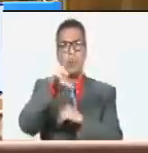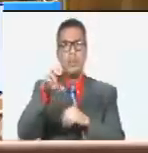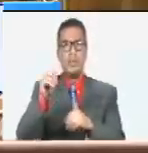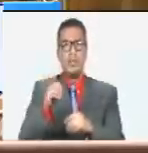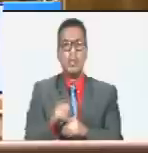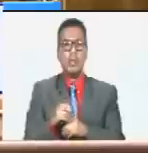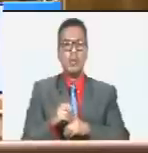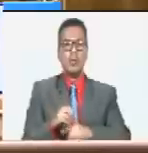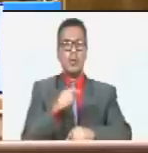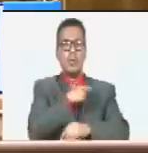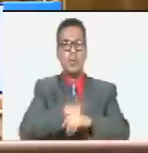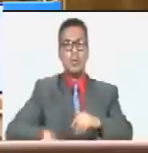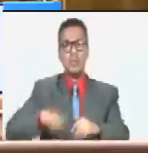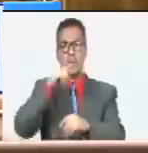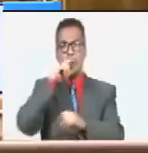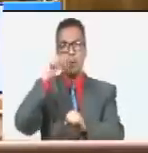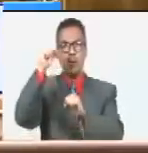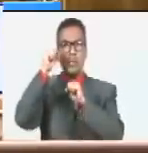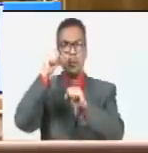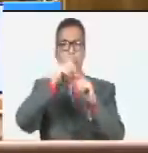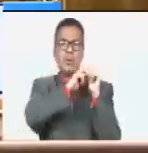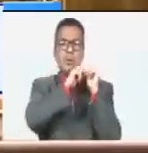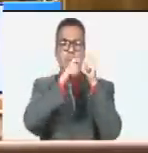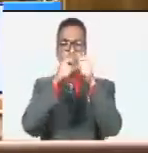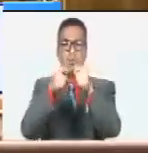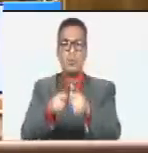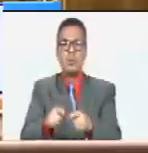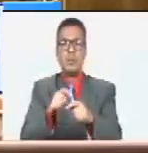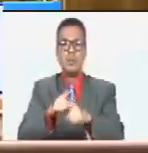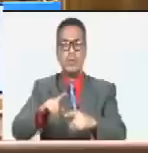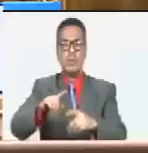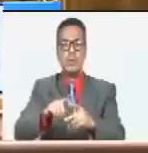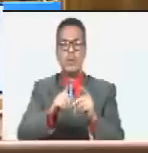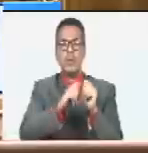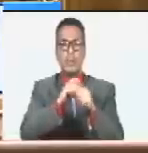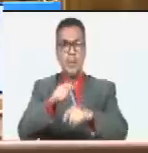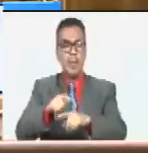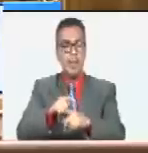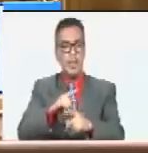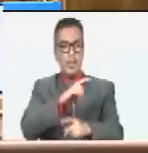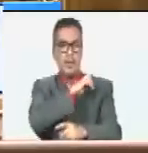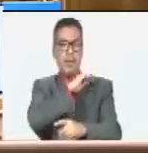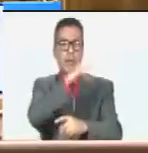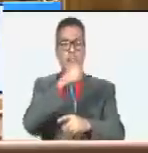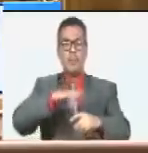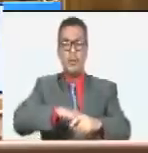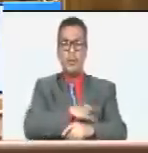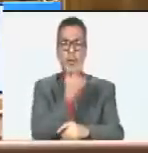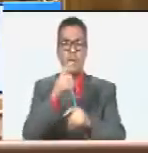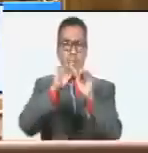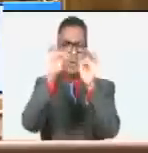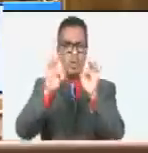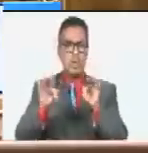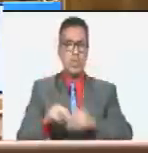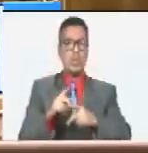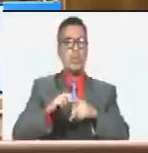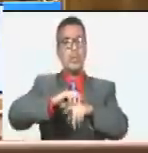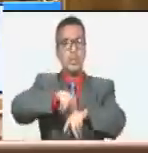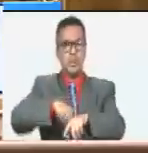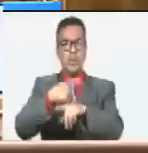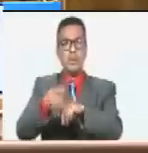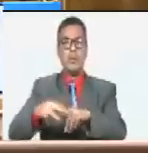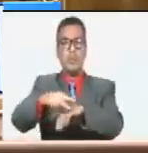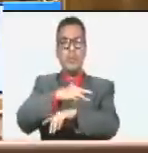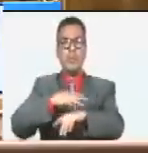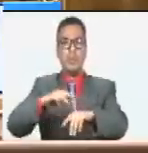Nicolás Maduro Moros la designó rectora de la Universidad Experimental de las Artes y posteriormente ministra del Poder